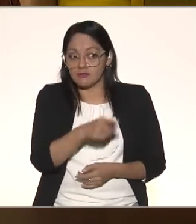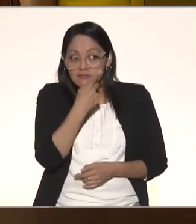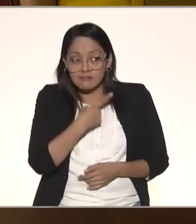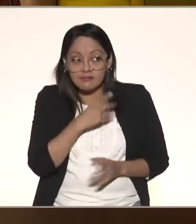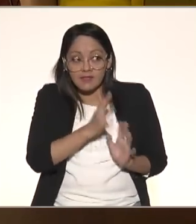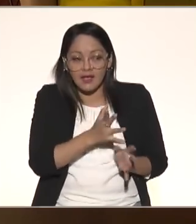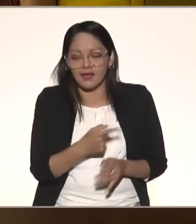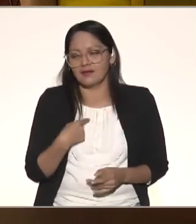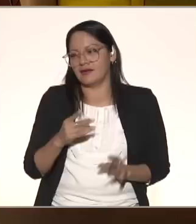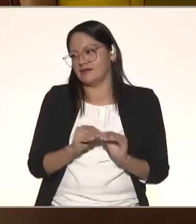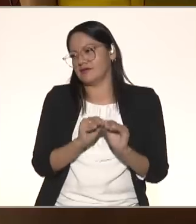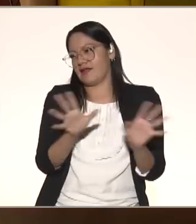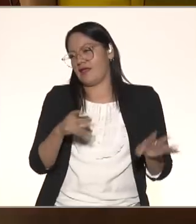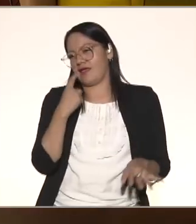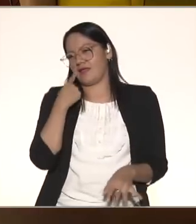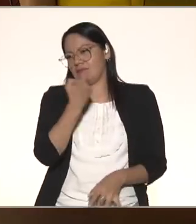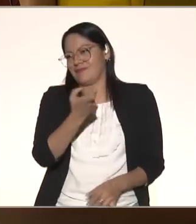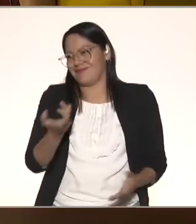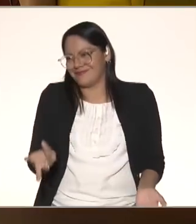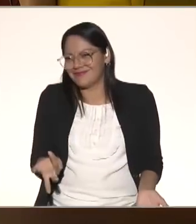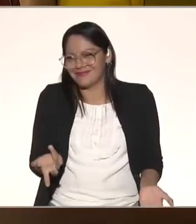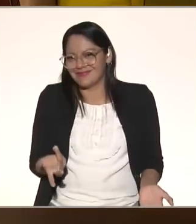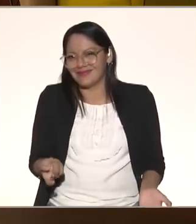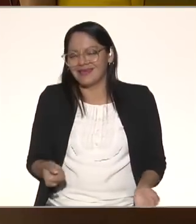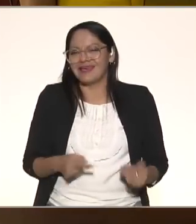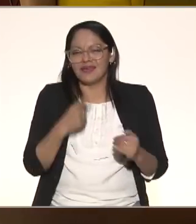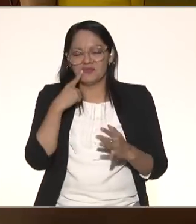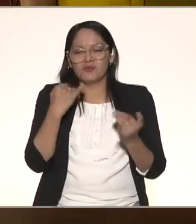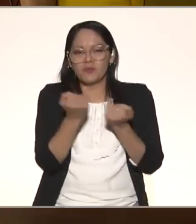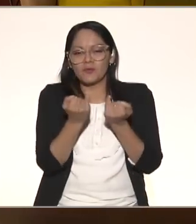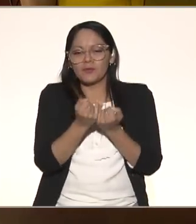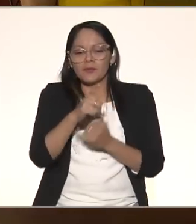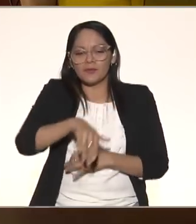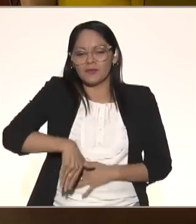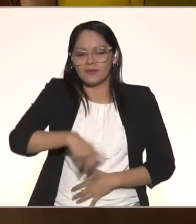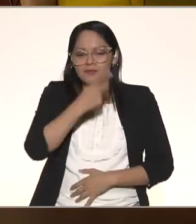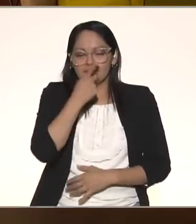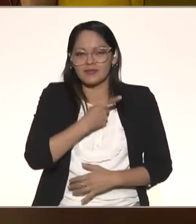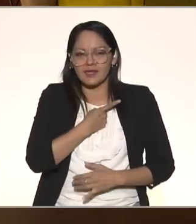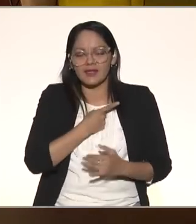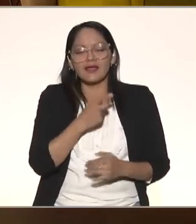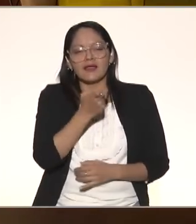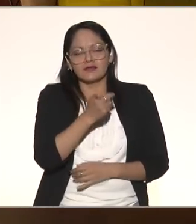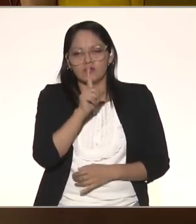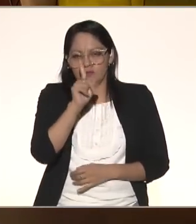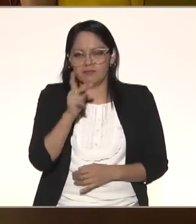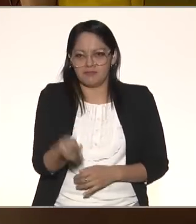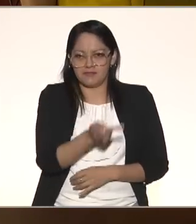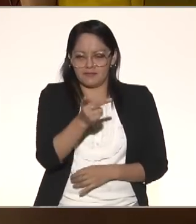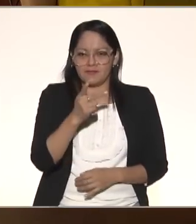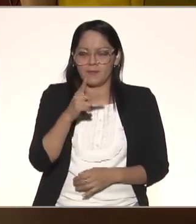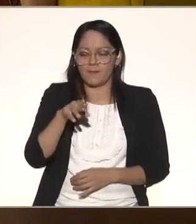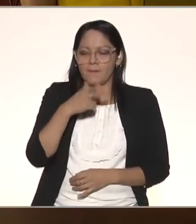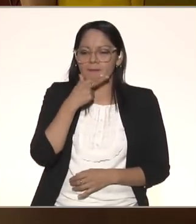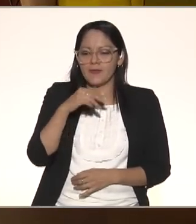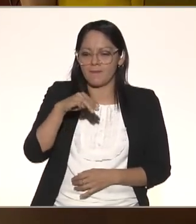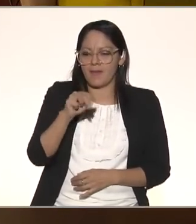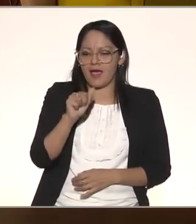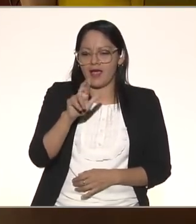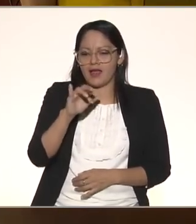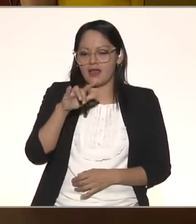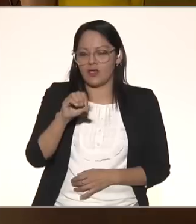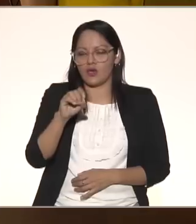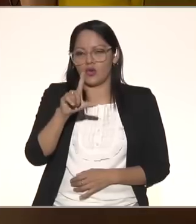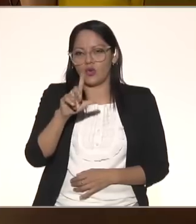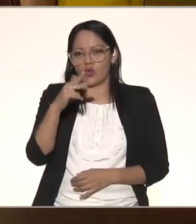es obvio. ¿No? O sea, entonces, ¿cómo...? Leti, sobre lo que estás comentando, llegó una pregunta de Mario Lugo que nos dice, pero